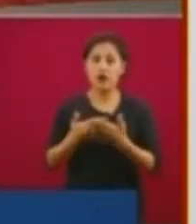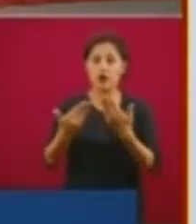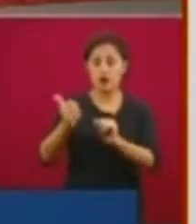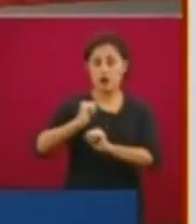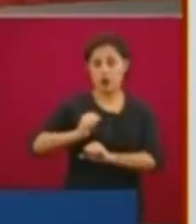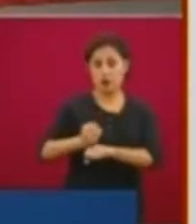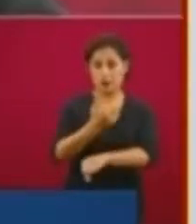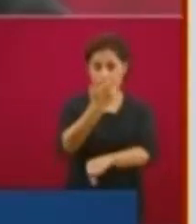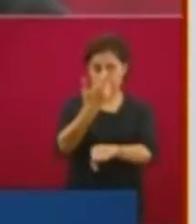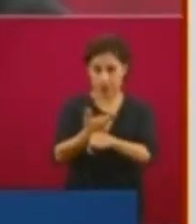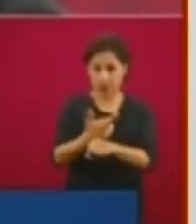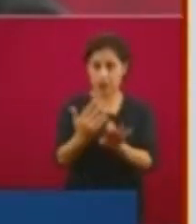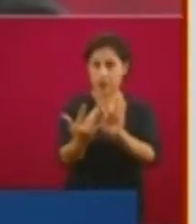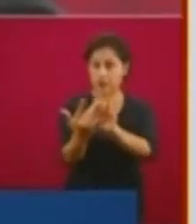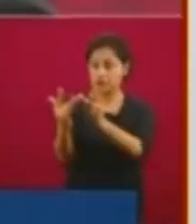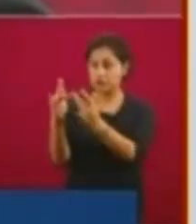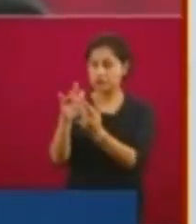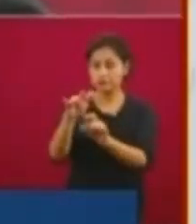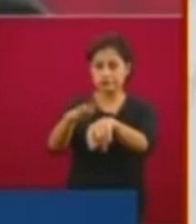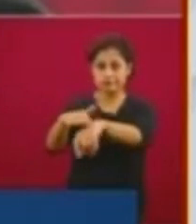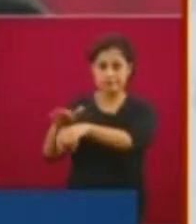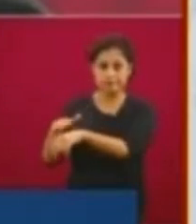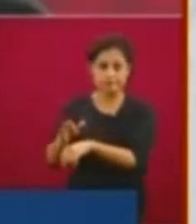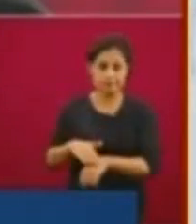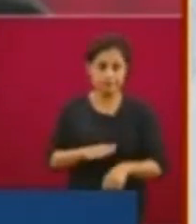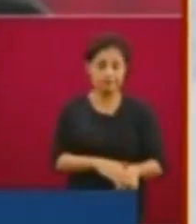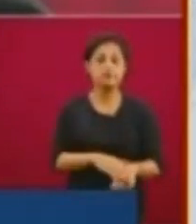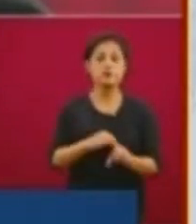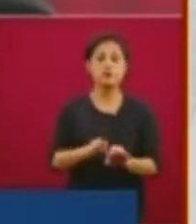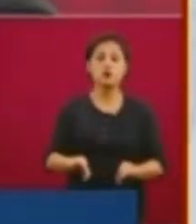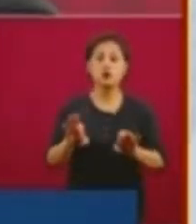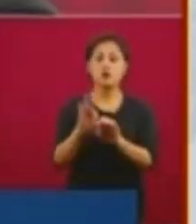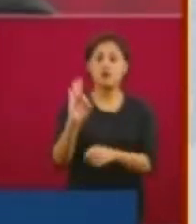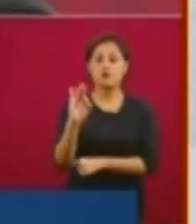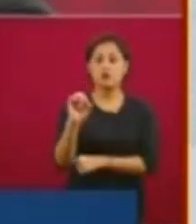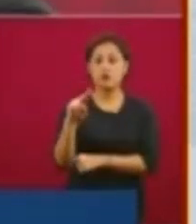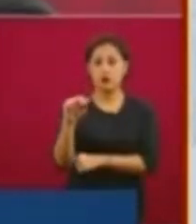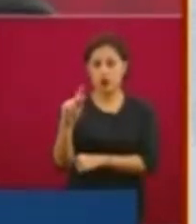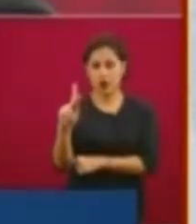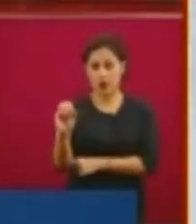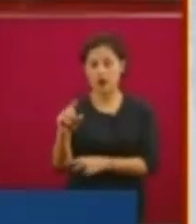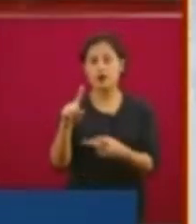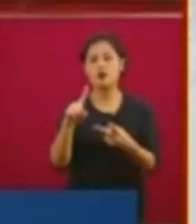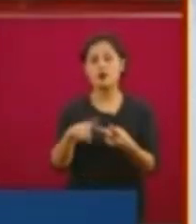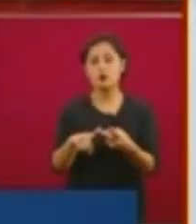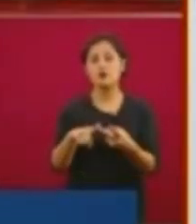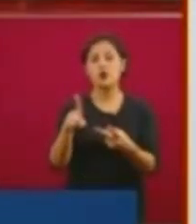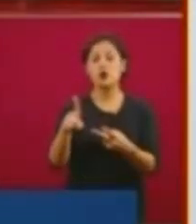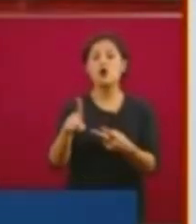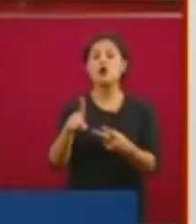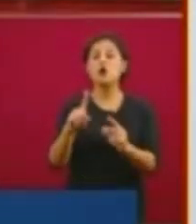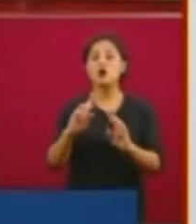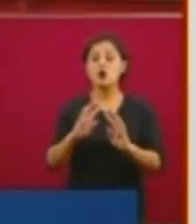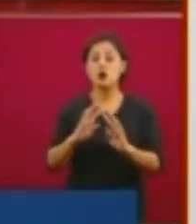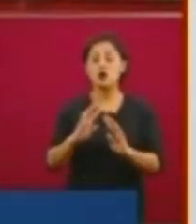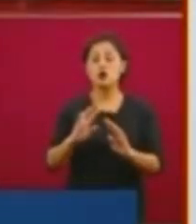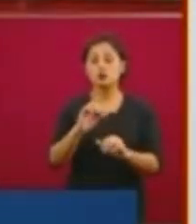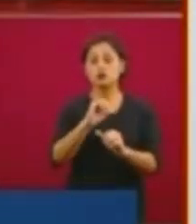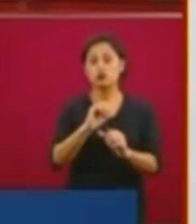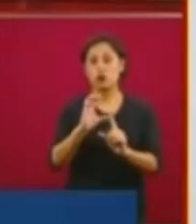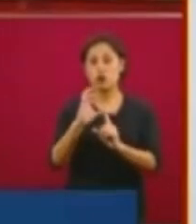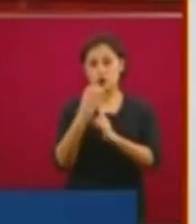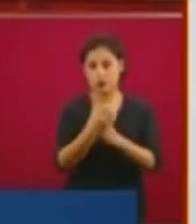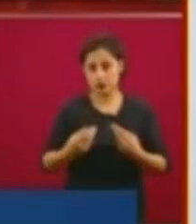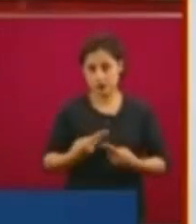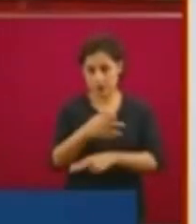obviamente somos más propicios a, digamos, ese roce humano, que a su vez, pues hoy en día con el COVID, pues es una